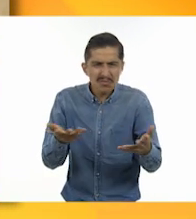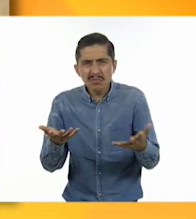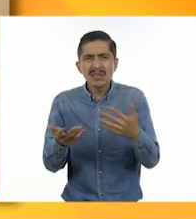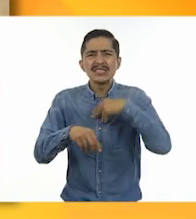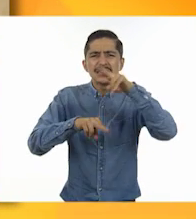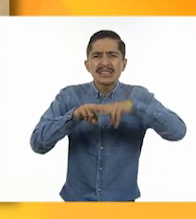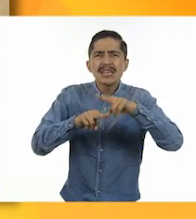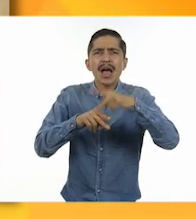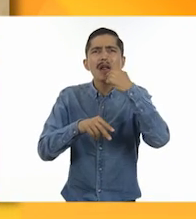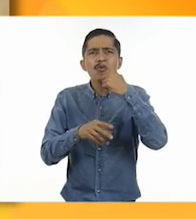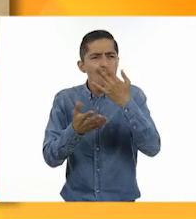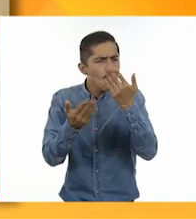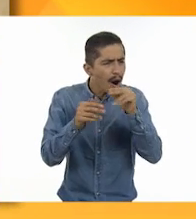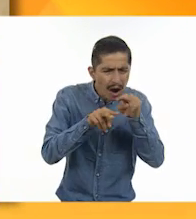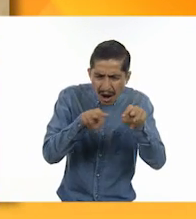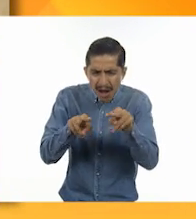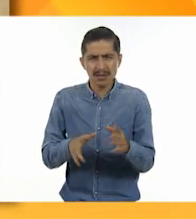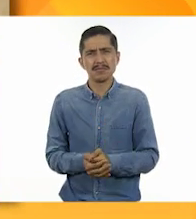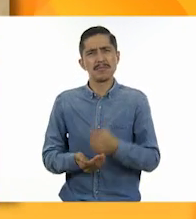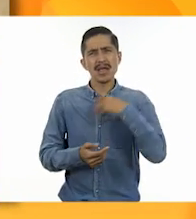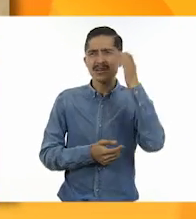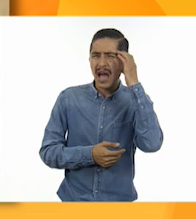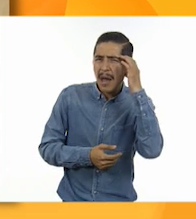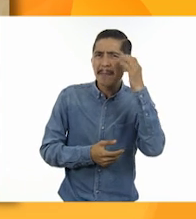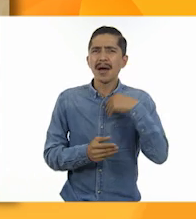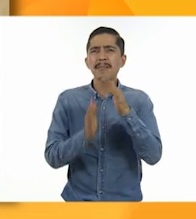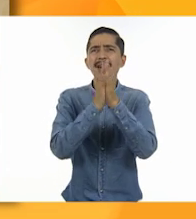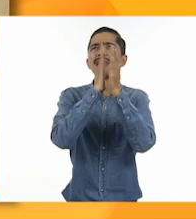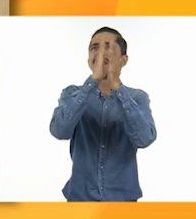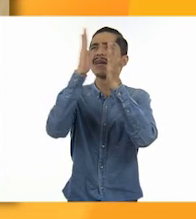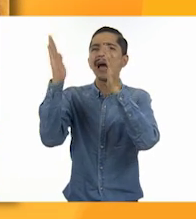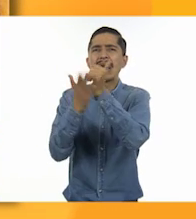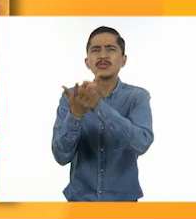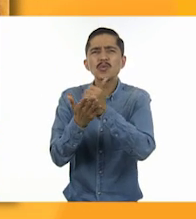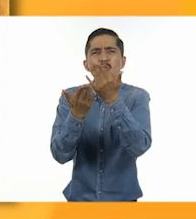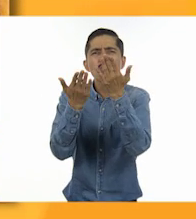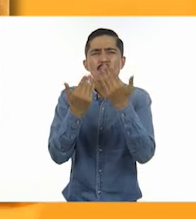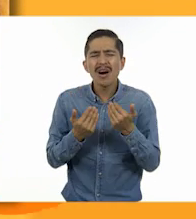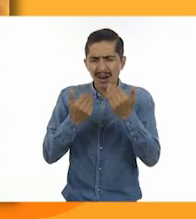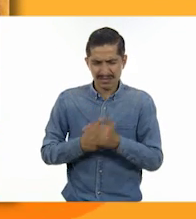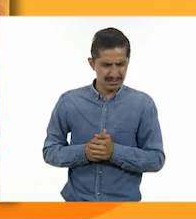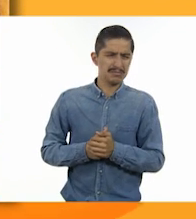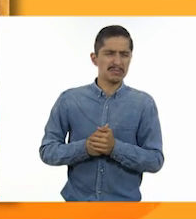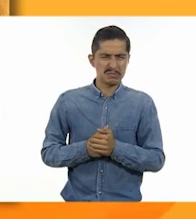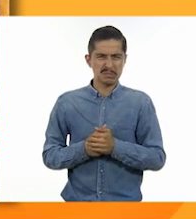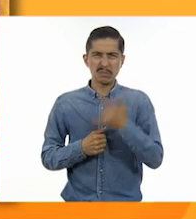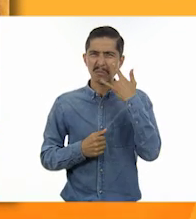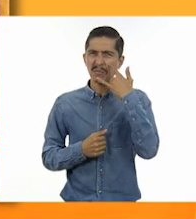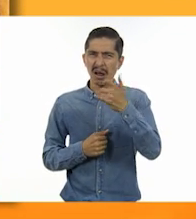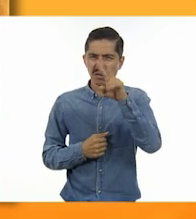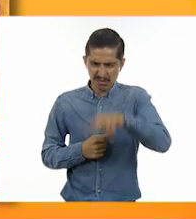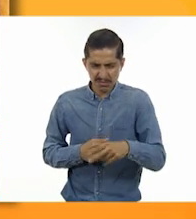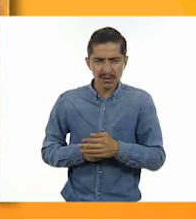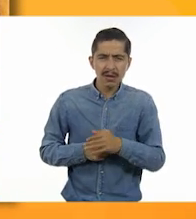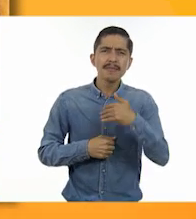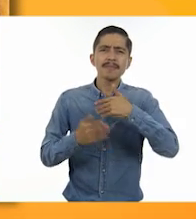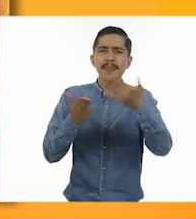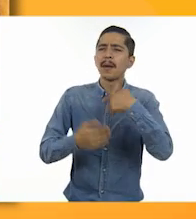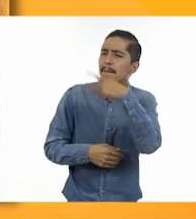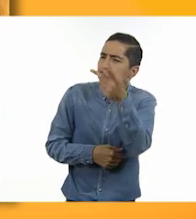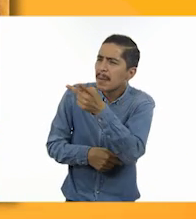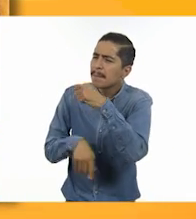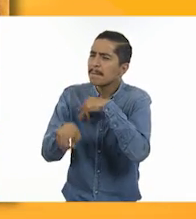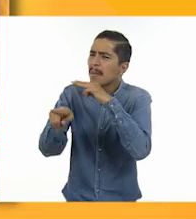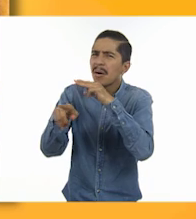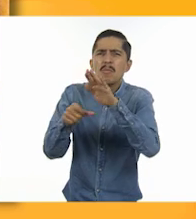roja en ningún rincón, ni mi cama, ni mi librero azul. Todo era muy extraño. Le pregunté a mamá